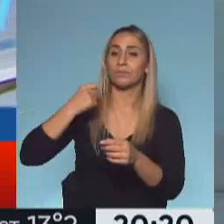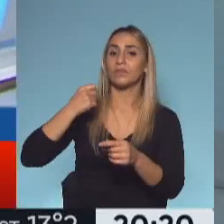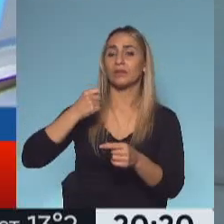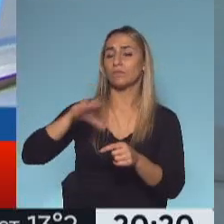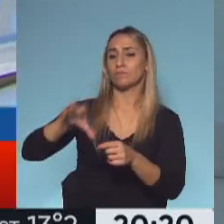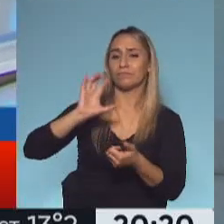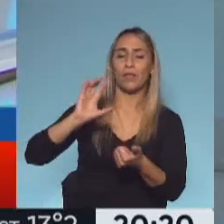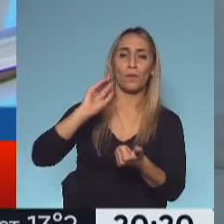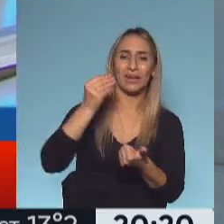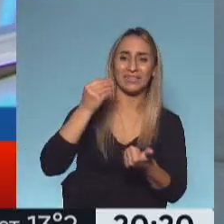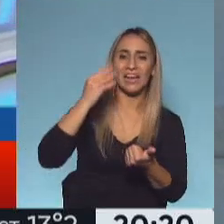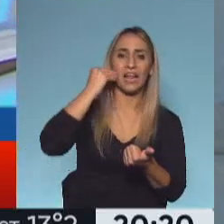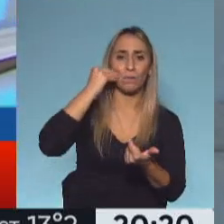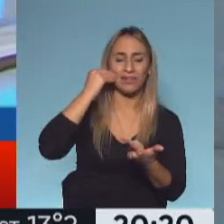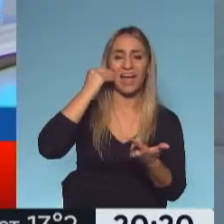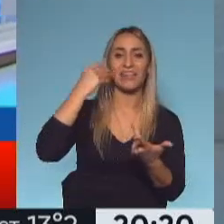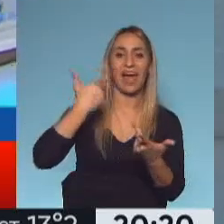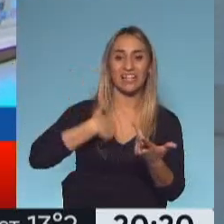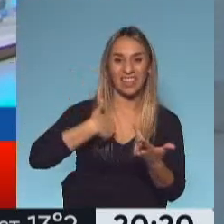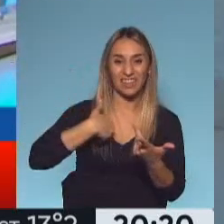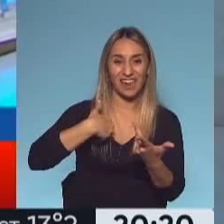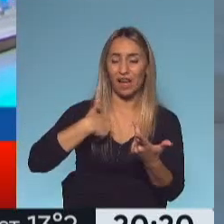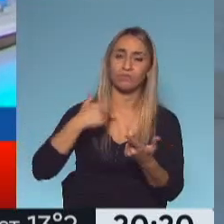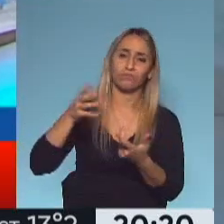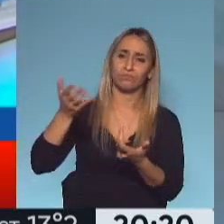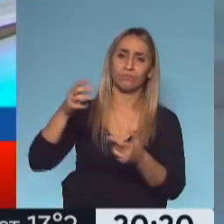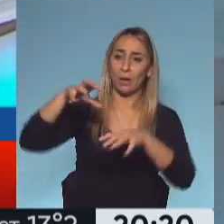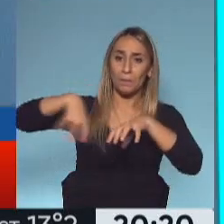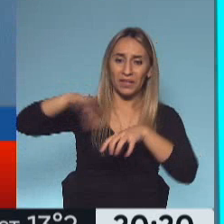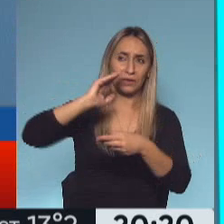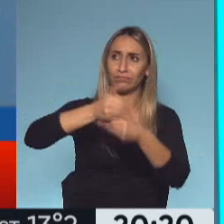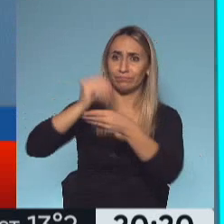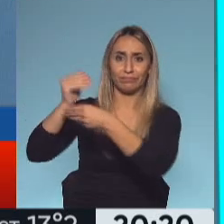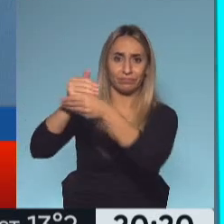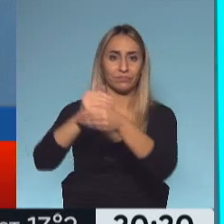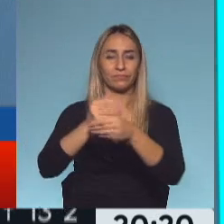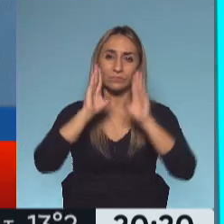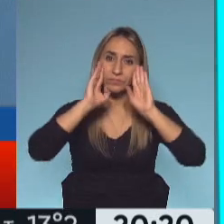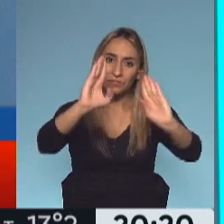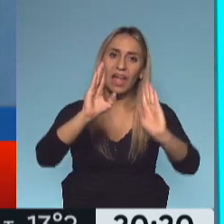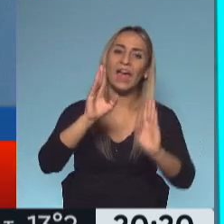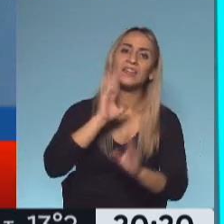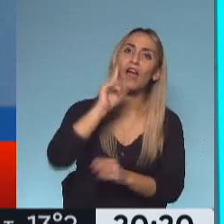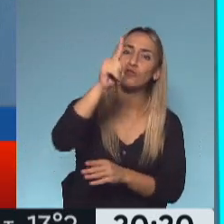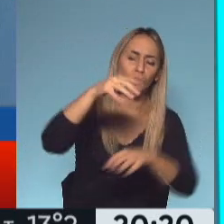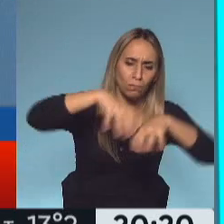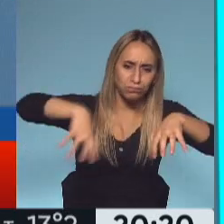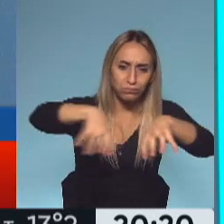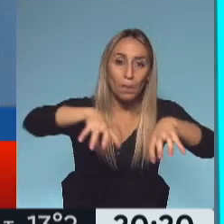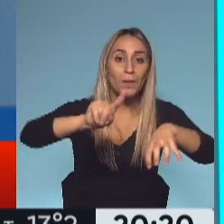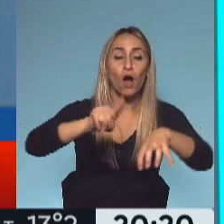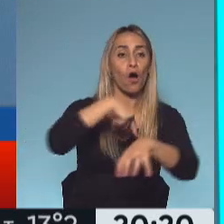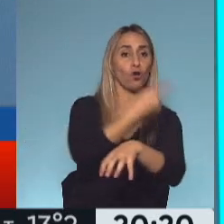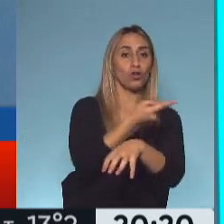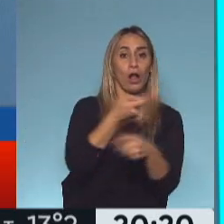Bretaña y de Argentina. Fue una decisión empresaria, concentrarse en el negocio en Estados Unidos, y lo compró otro empresario, con lo cual la compañía